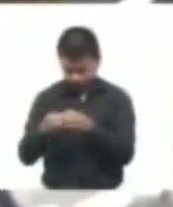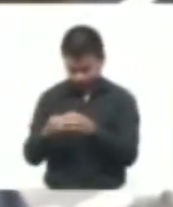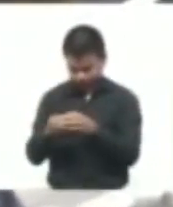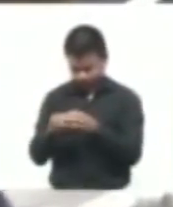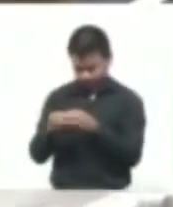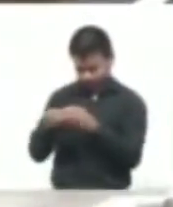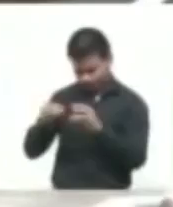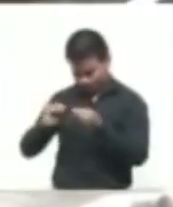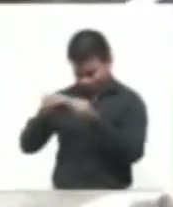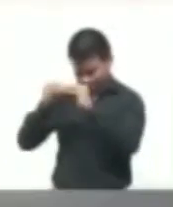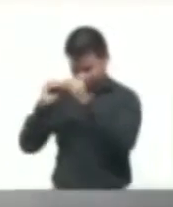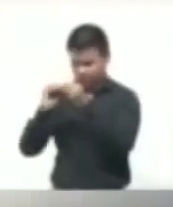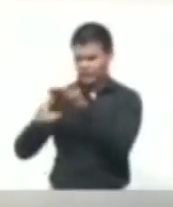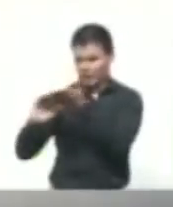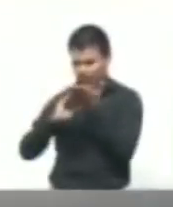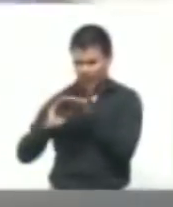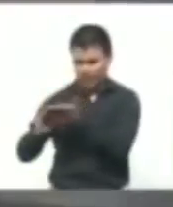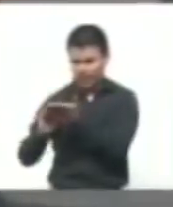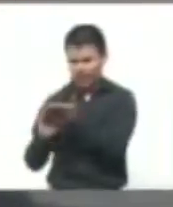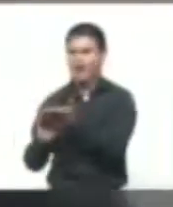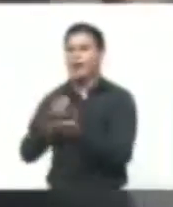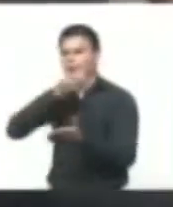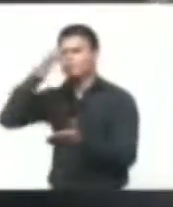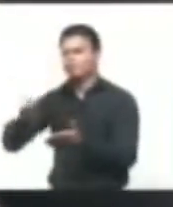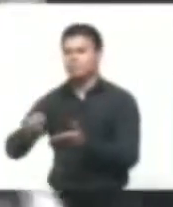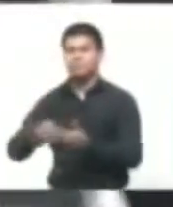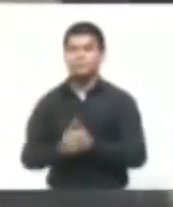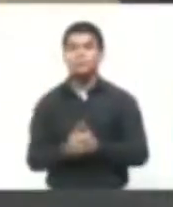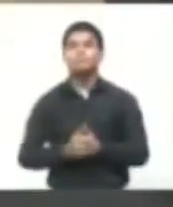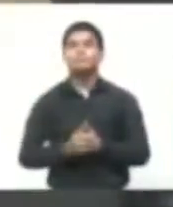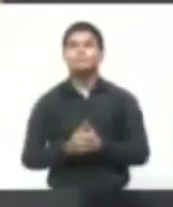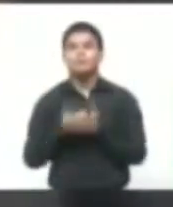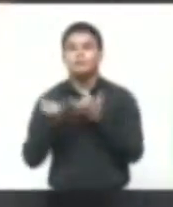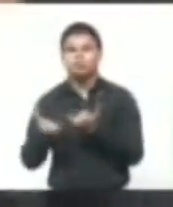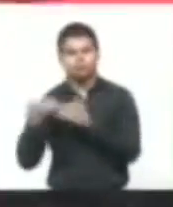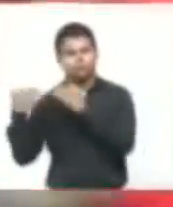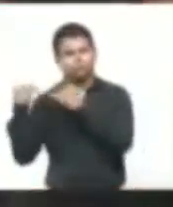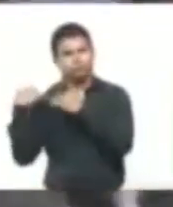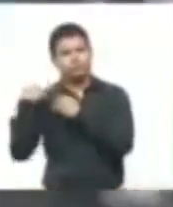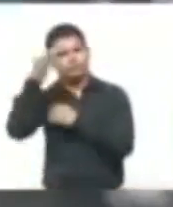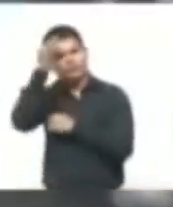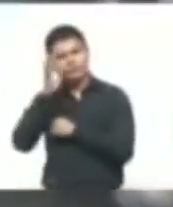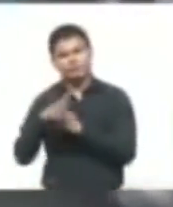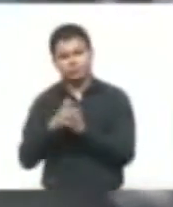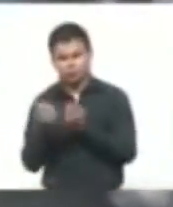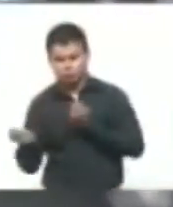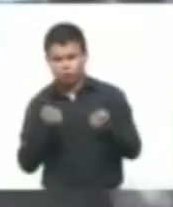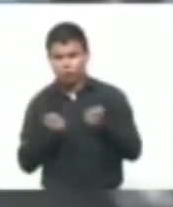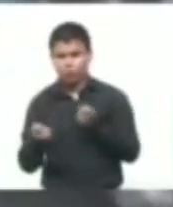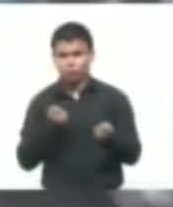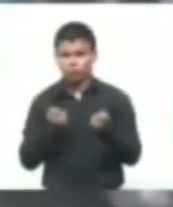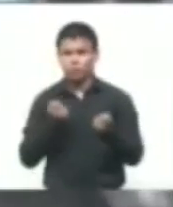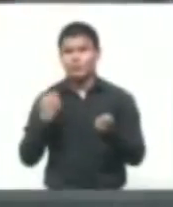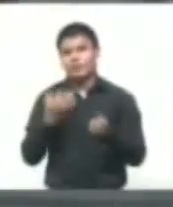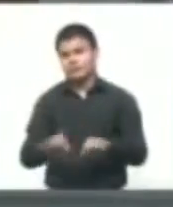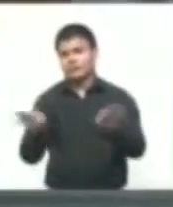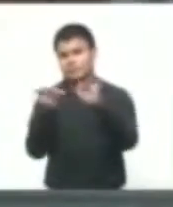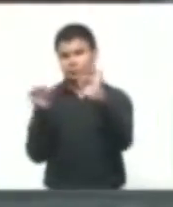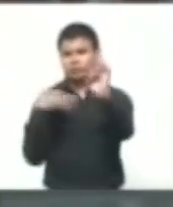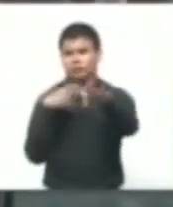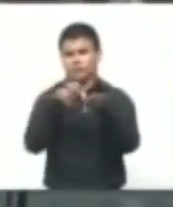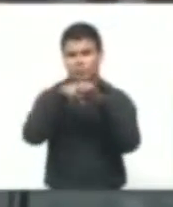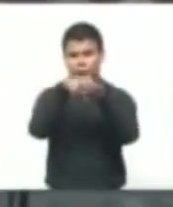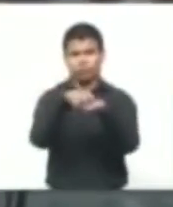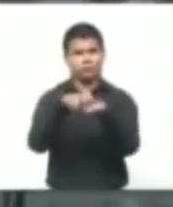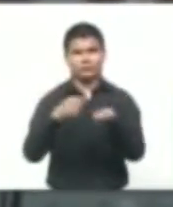que se presentara este evento. En cuanto a las responsabilidades que tendrían las autoridades a los controles a estos buses, el oficial